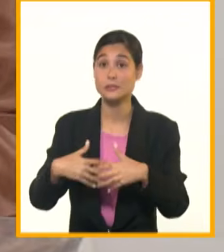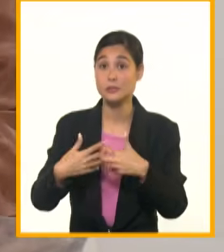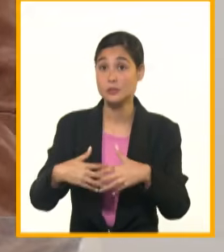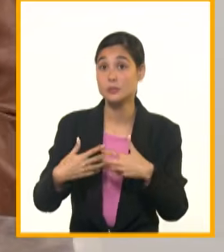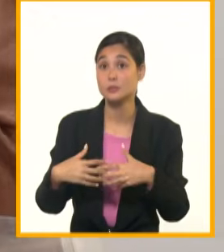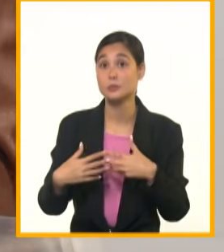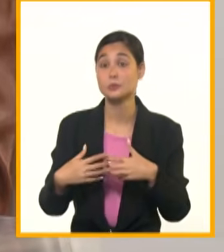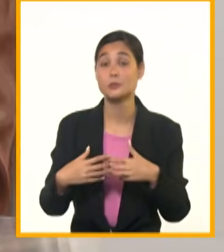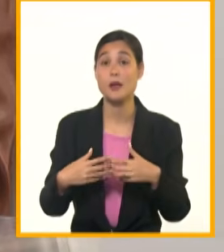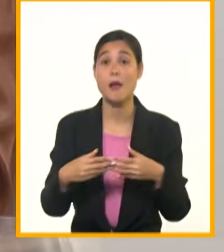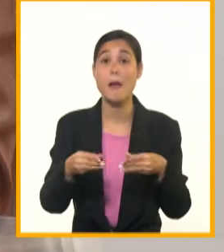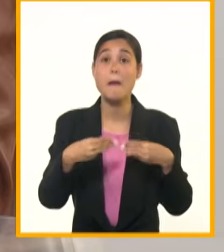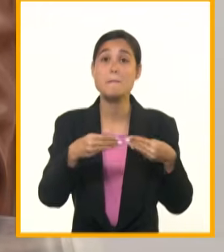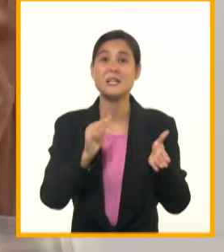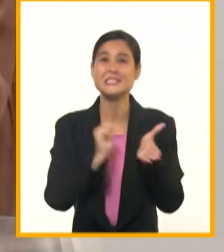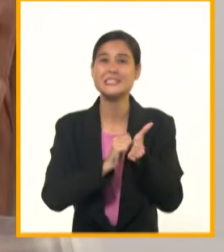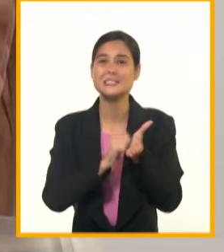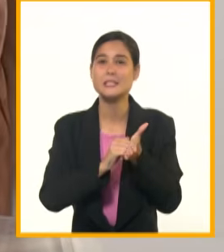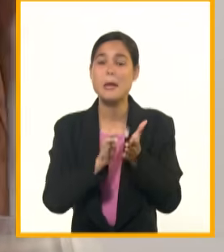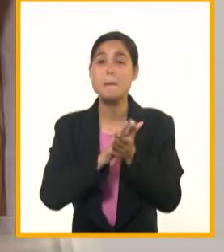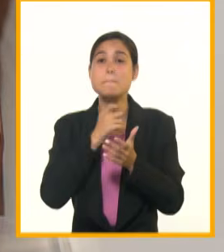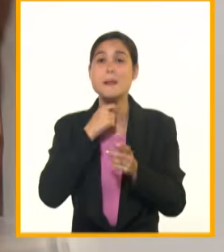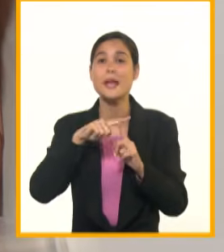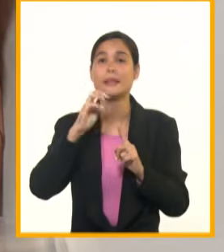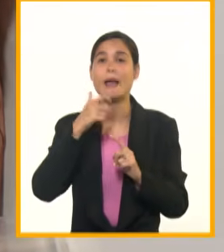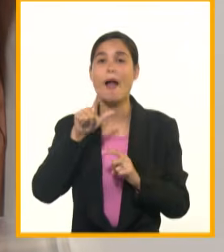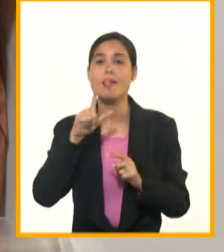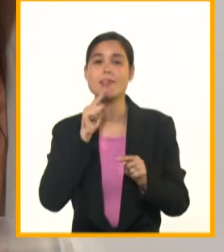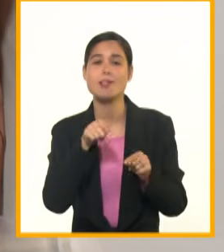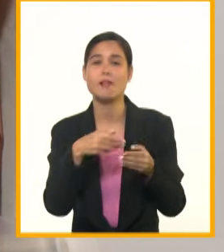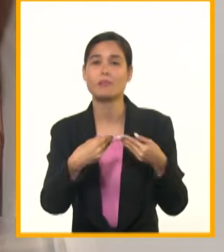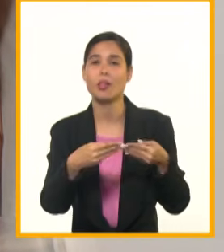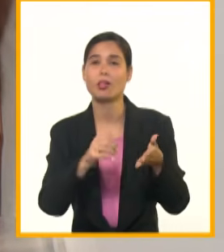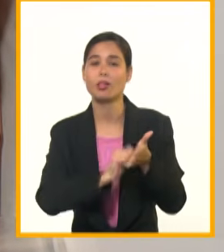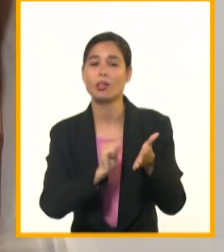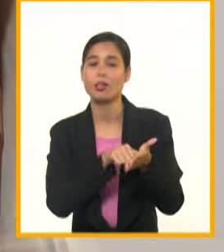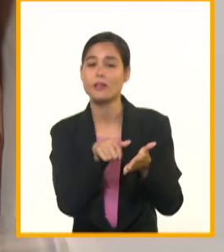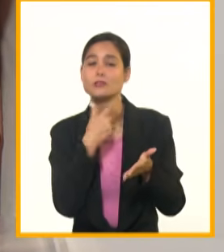metalmecánica tiene una base poderosa